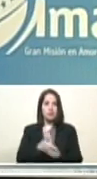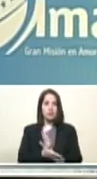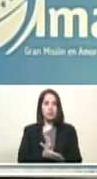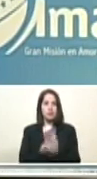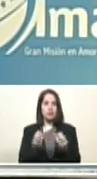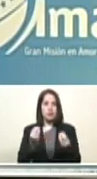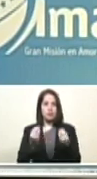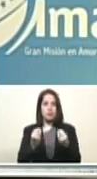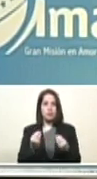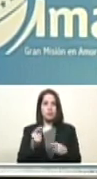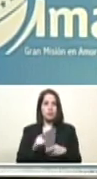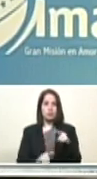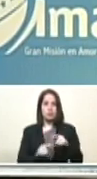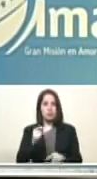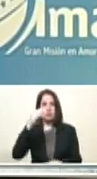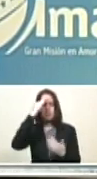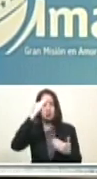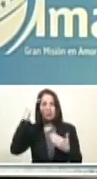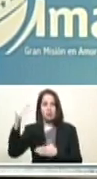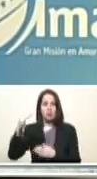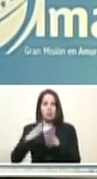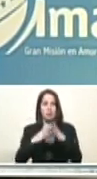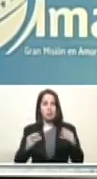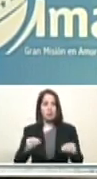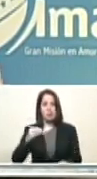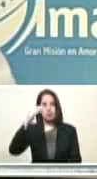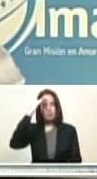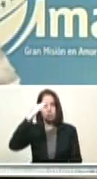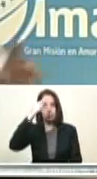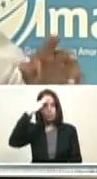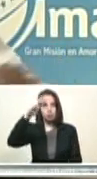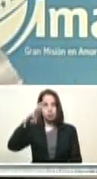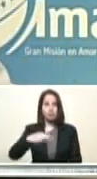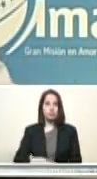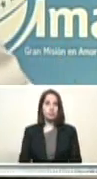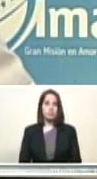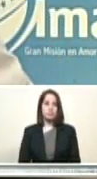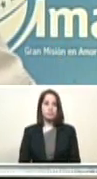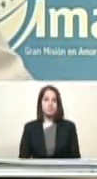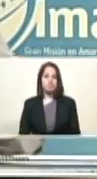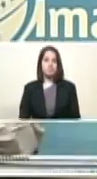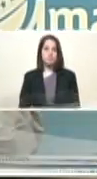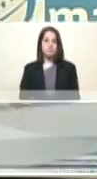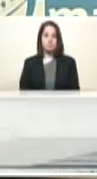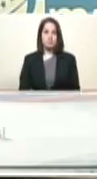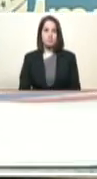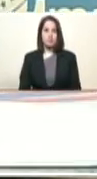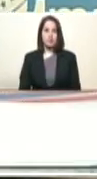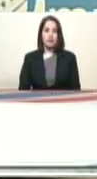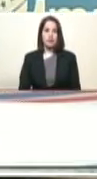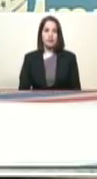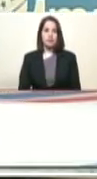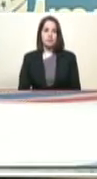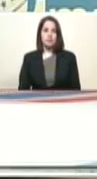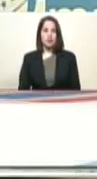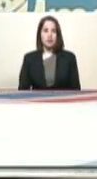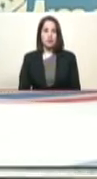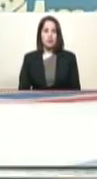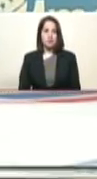Revolución Cubana. Mis saludos al pueblo cubano. Bueno, tercer anuncio. El